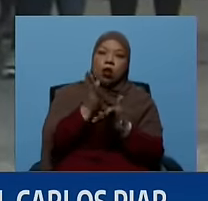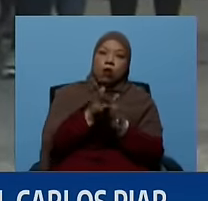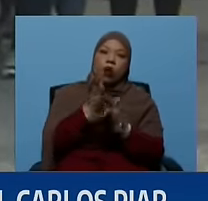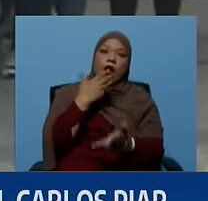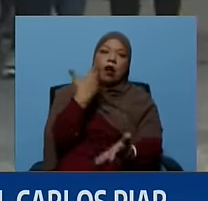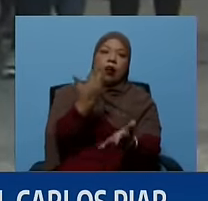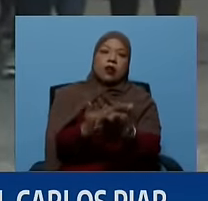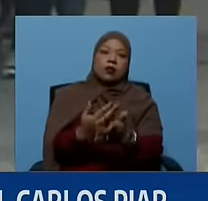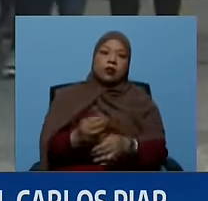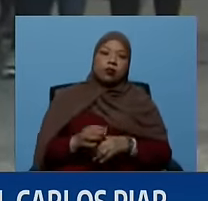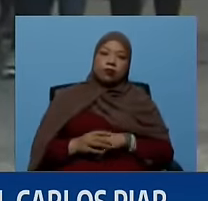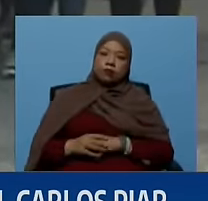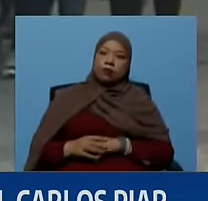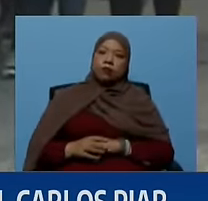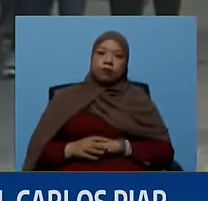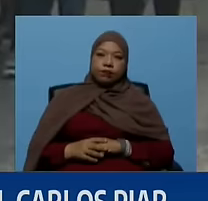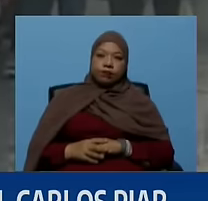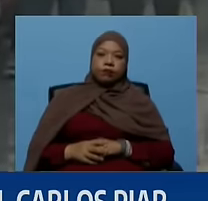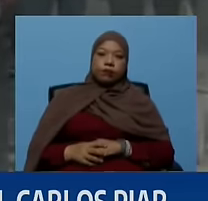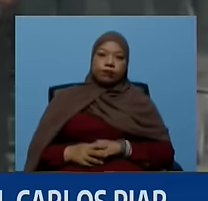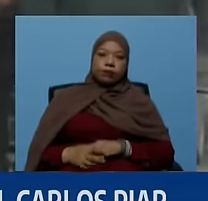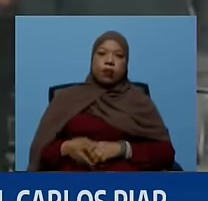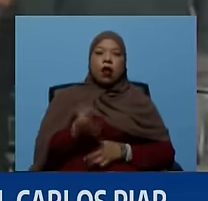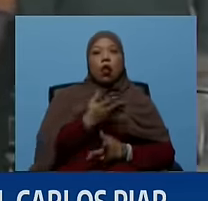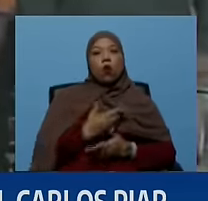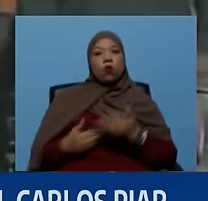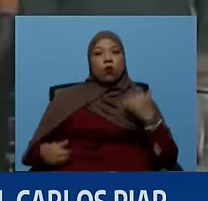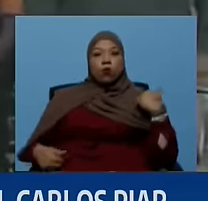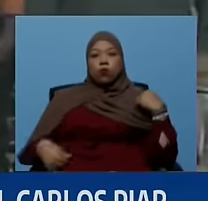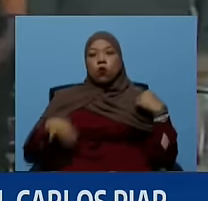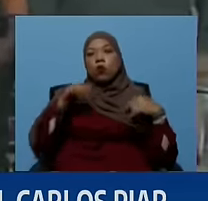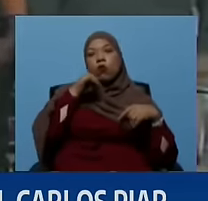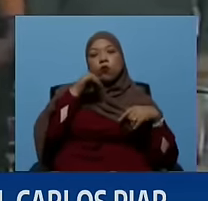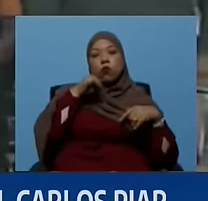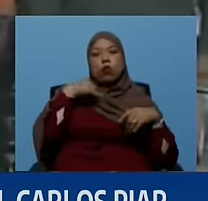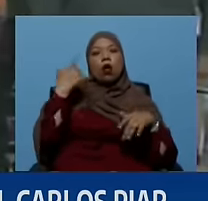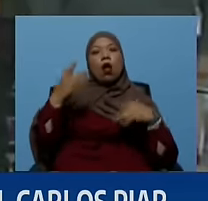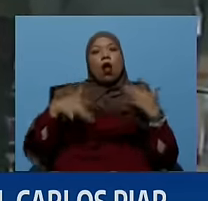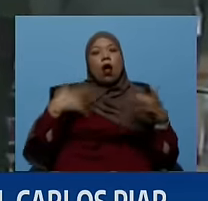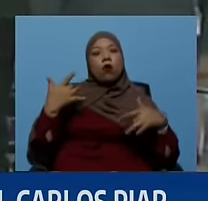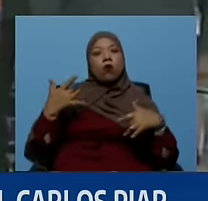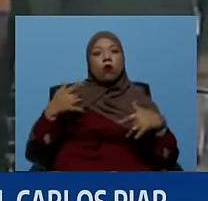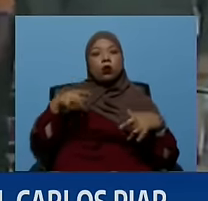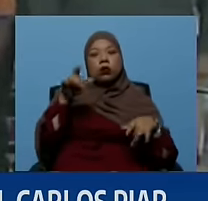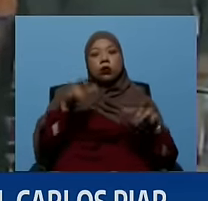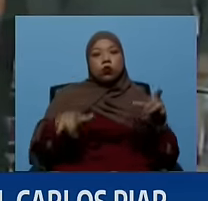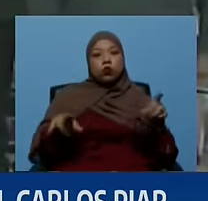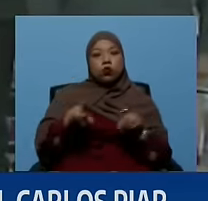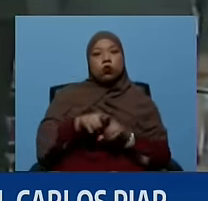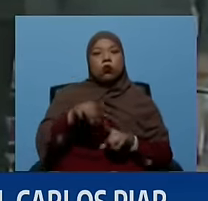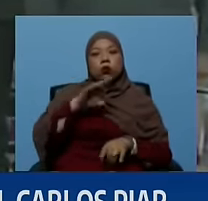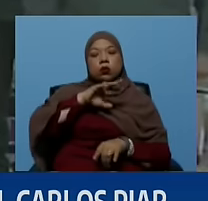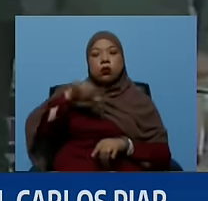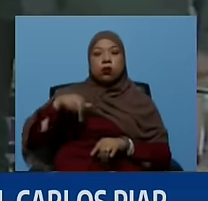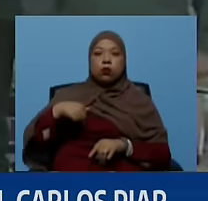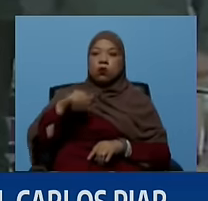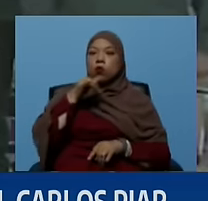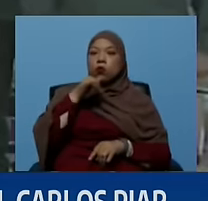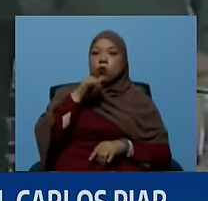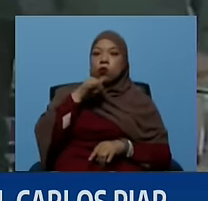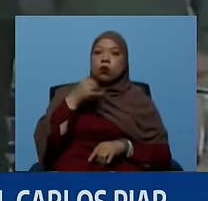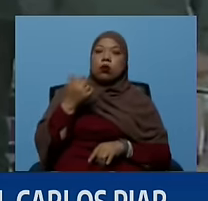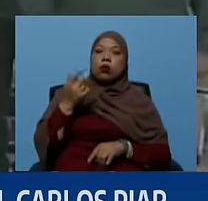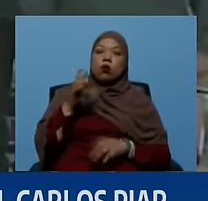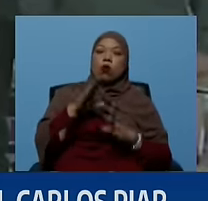Gracias s presidente también está el poder popular el compañero Luis blanca que es ub y